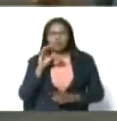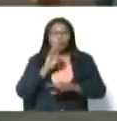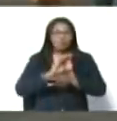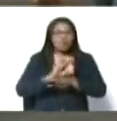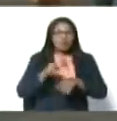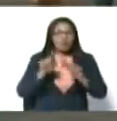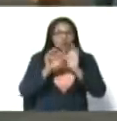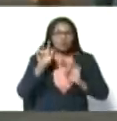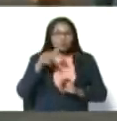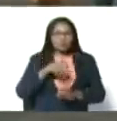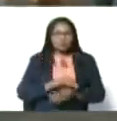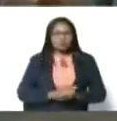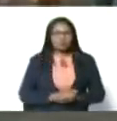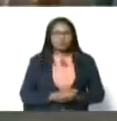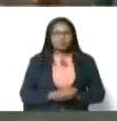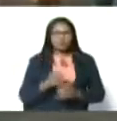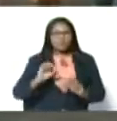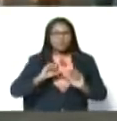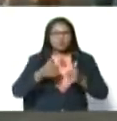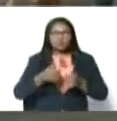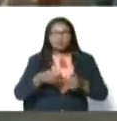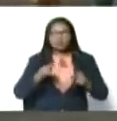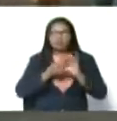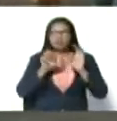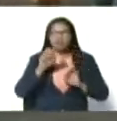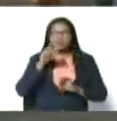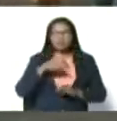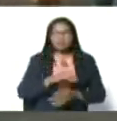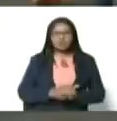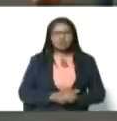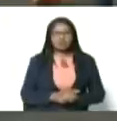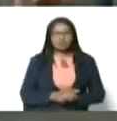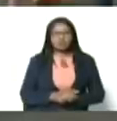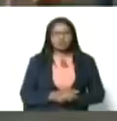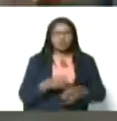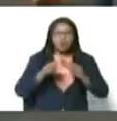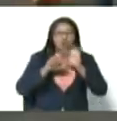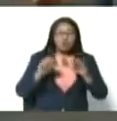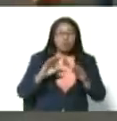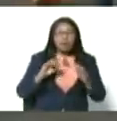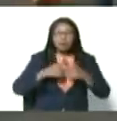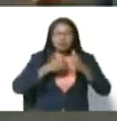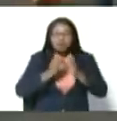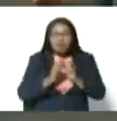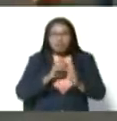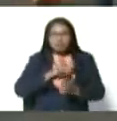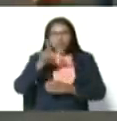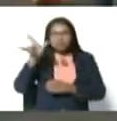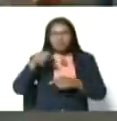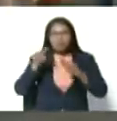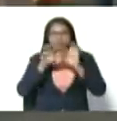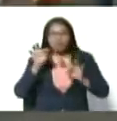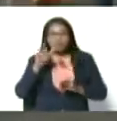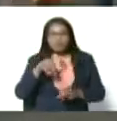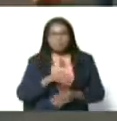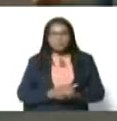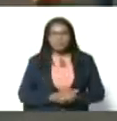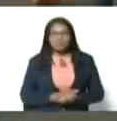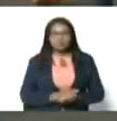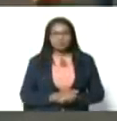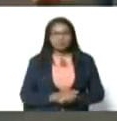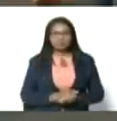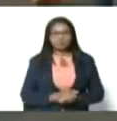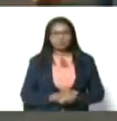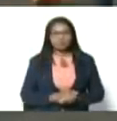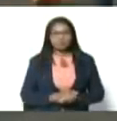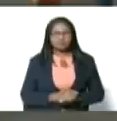planeta. Dimos inicio a un proyecto de la producción de aluminio naval a través del reciclaje.